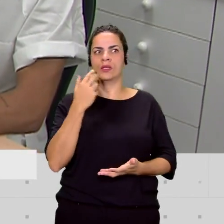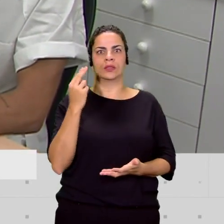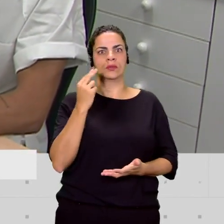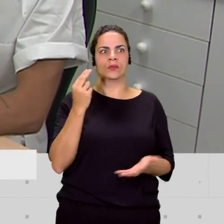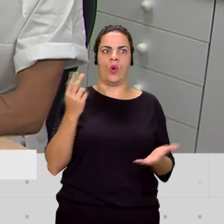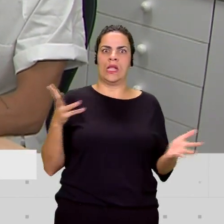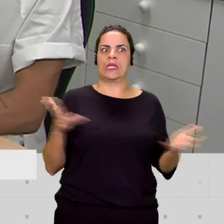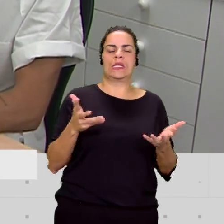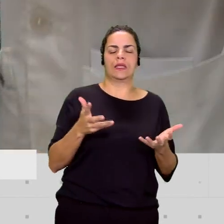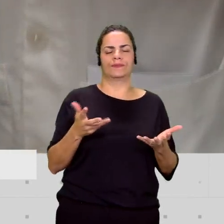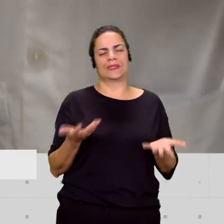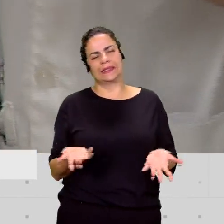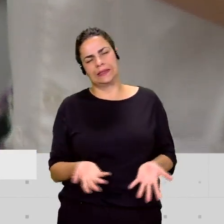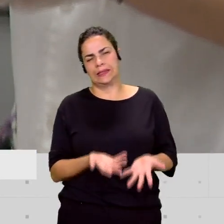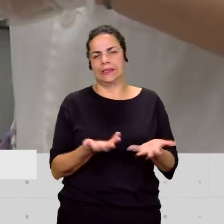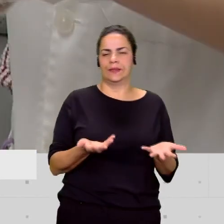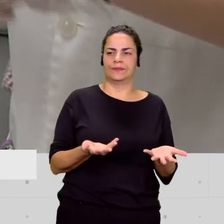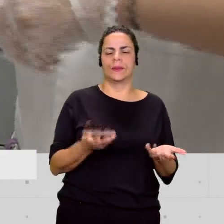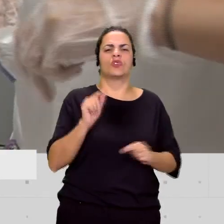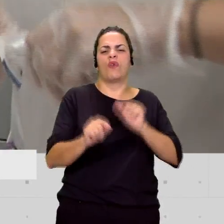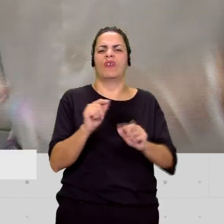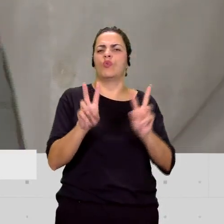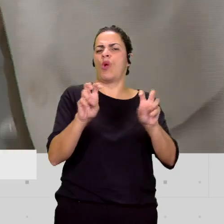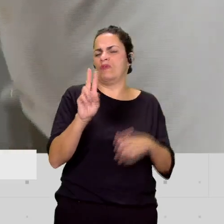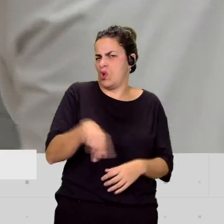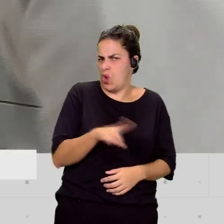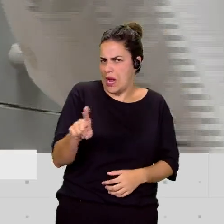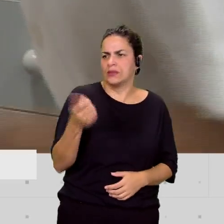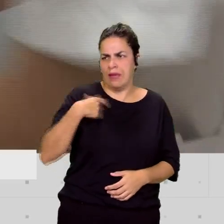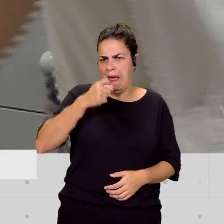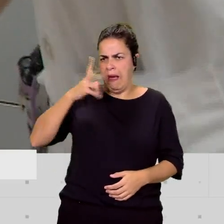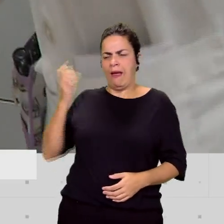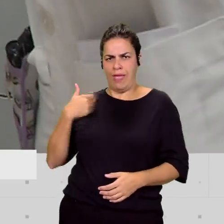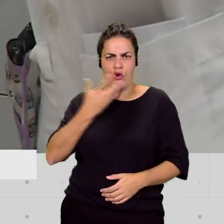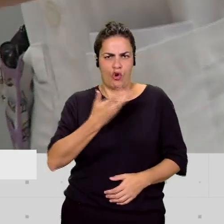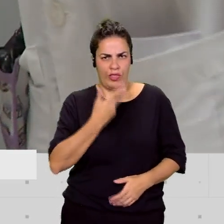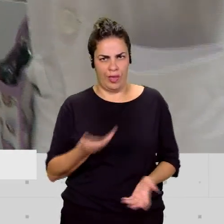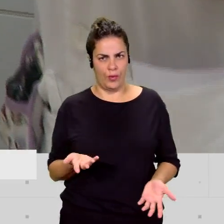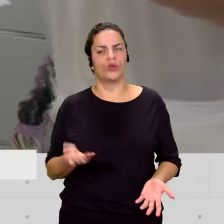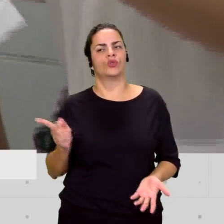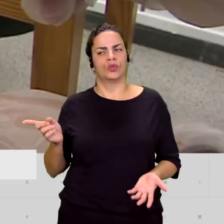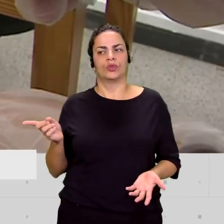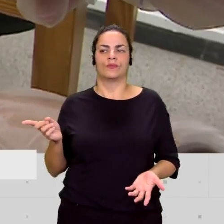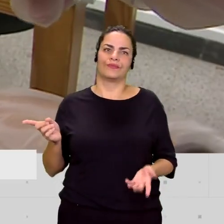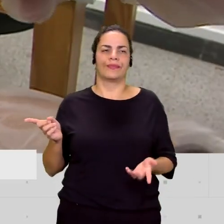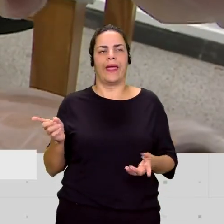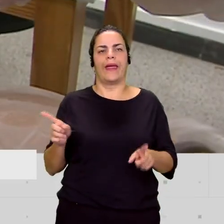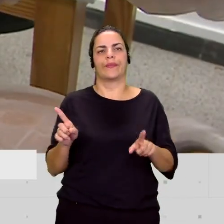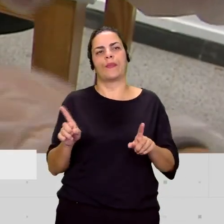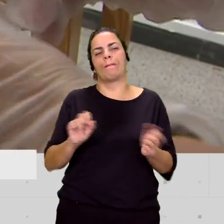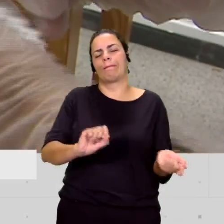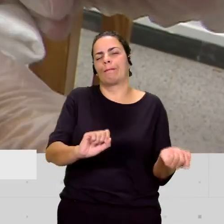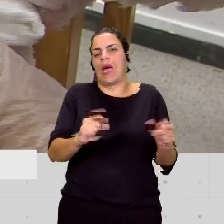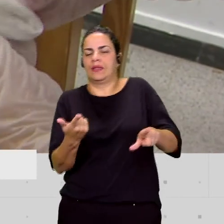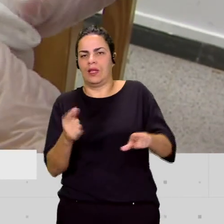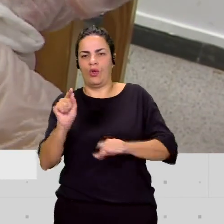coberturas mediáticas. No se trata de un virus nuevo, es un virus que conocemos desde hace años, es un pariente, por así decirlo,